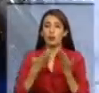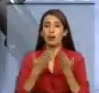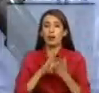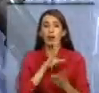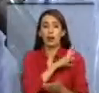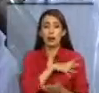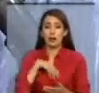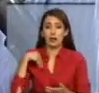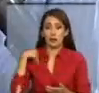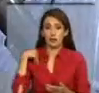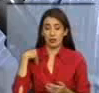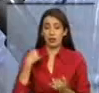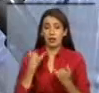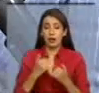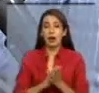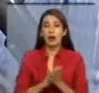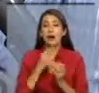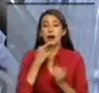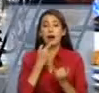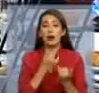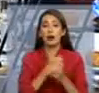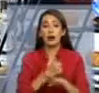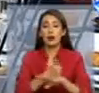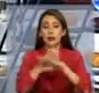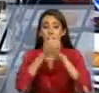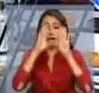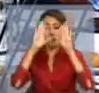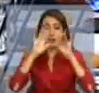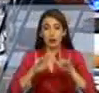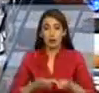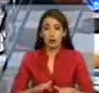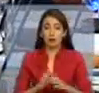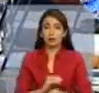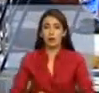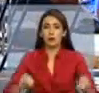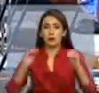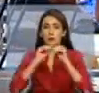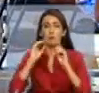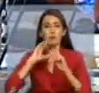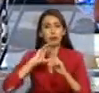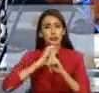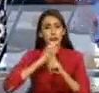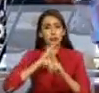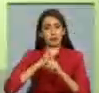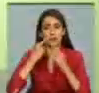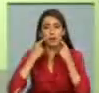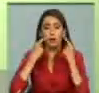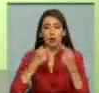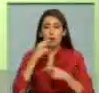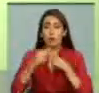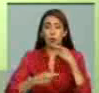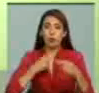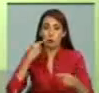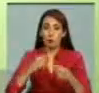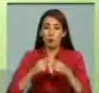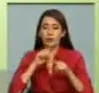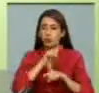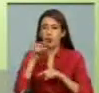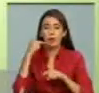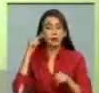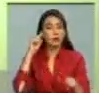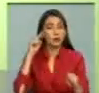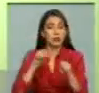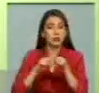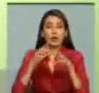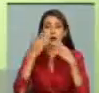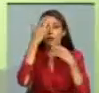ejecutiva del movimiento, Gabriela Rivadeneira, quien se ha convertido en una de las voces más críticas del accionar del Ejecutivo, a la par que se identifica con el ala correísta